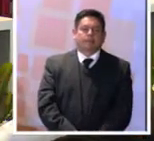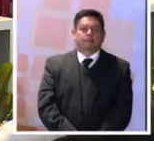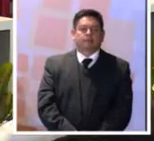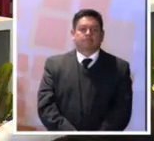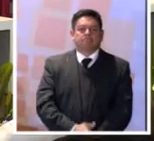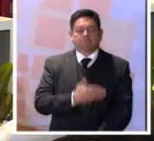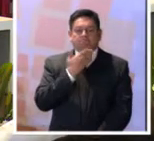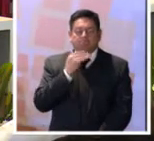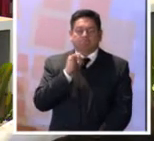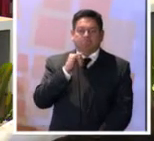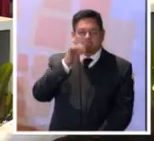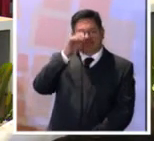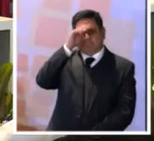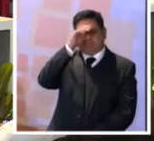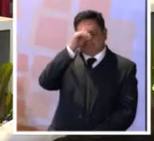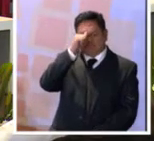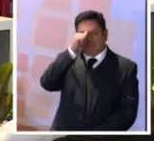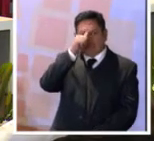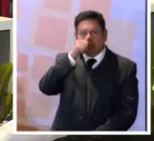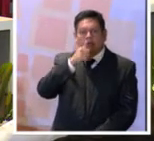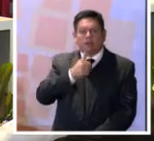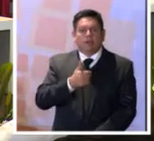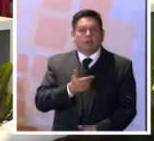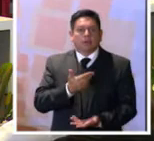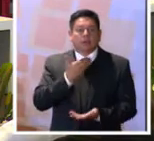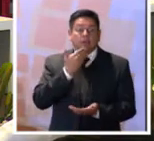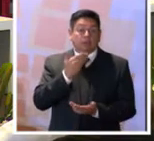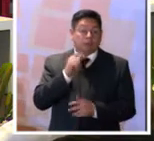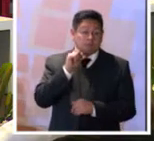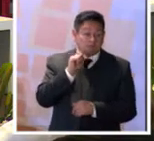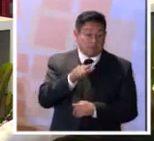Nada más de acuerdo. Y en ese sentido,